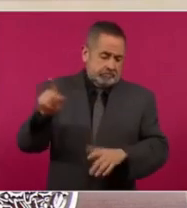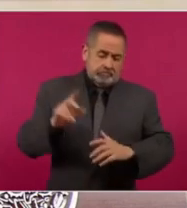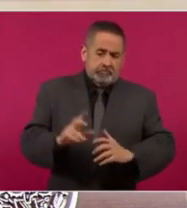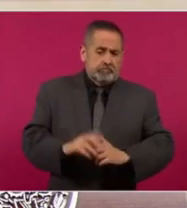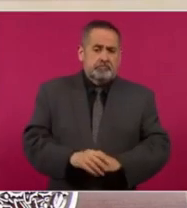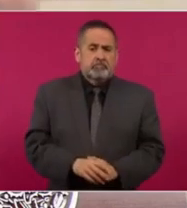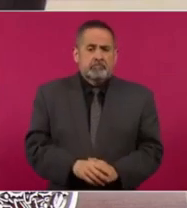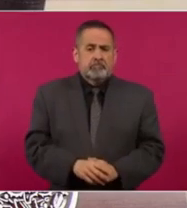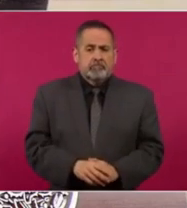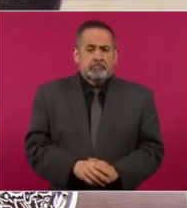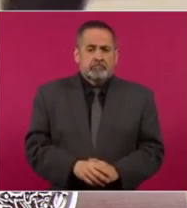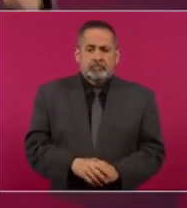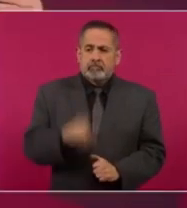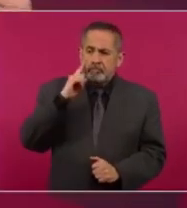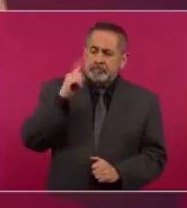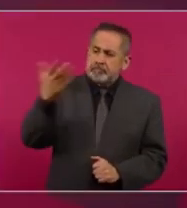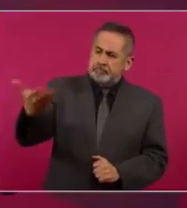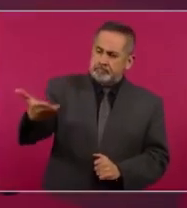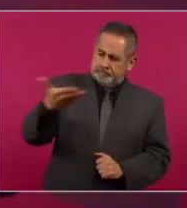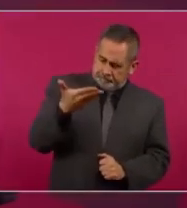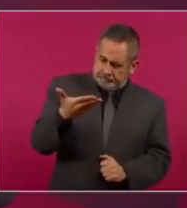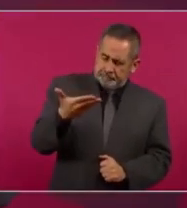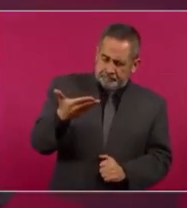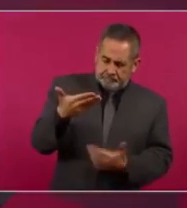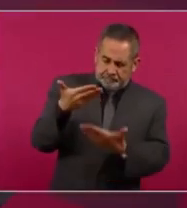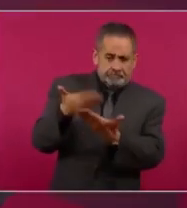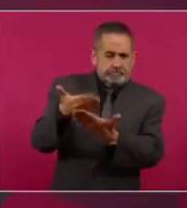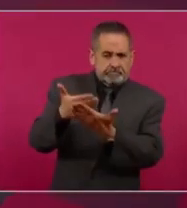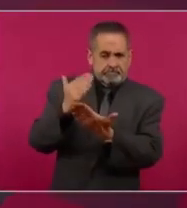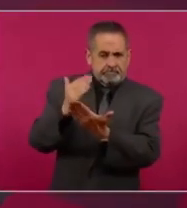y presentar